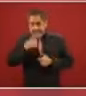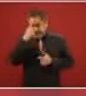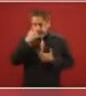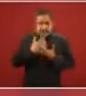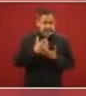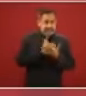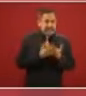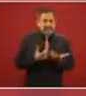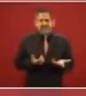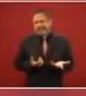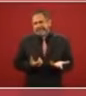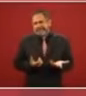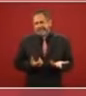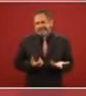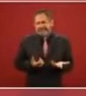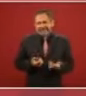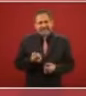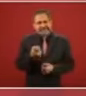Entonces,